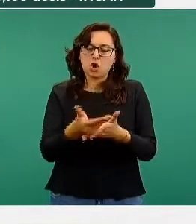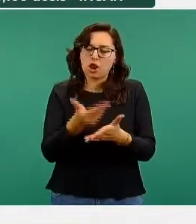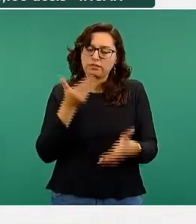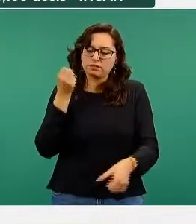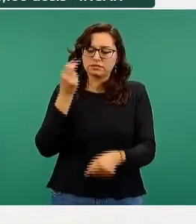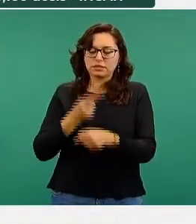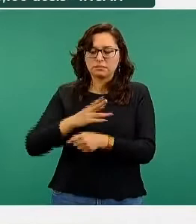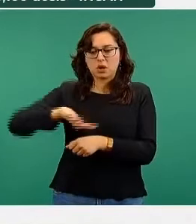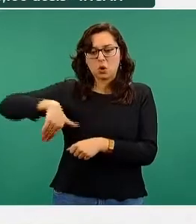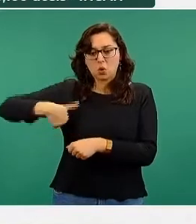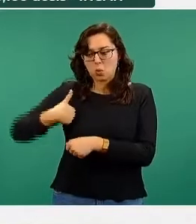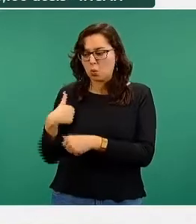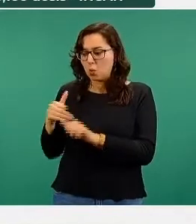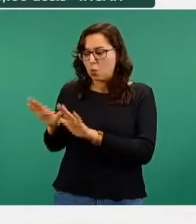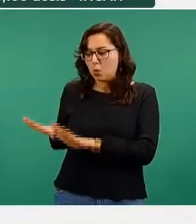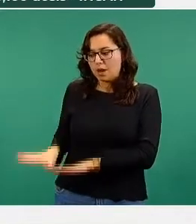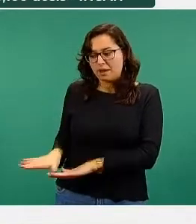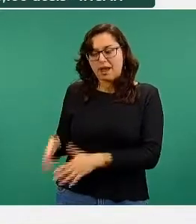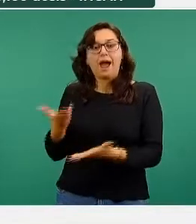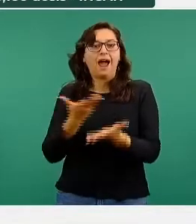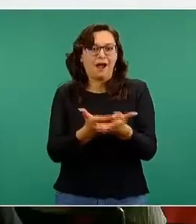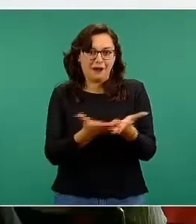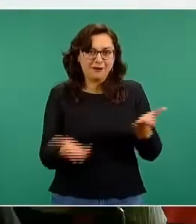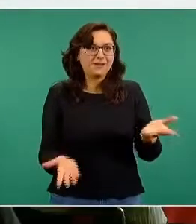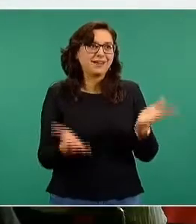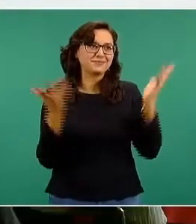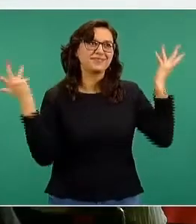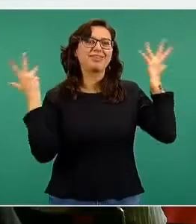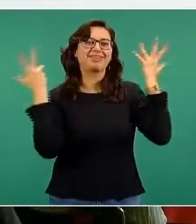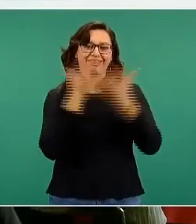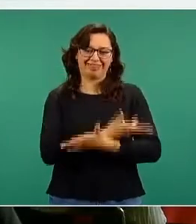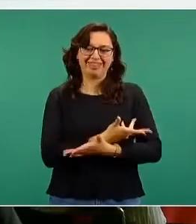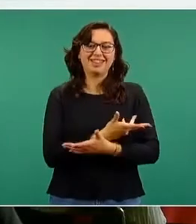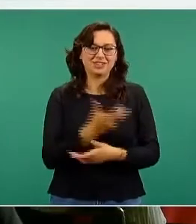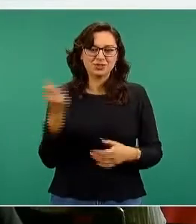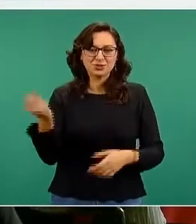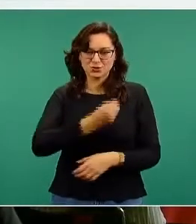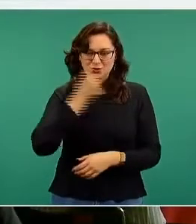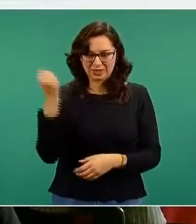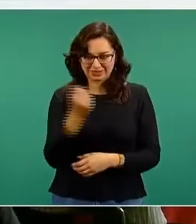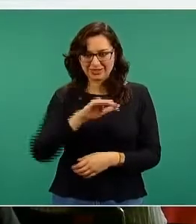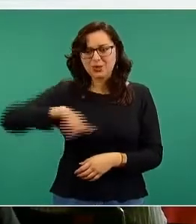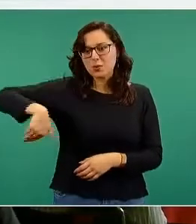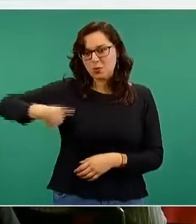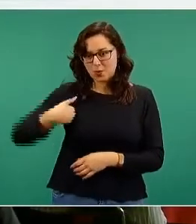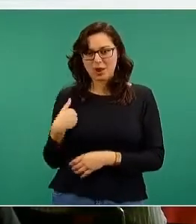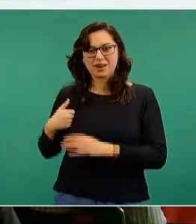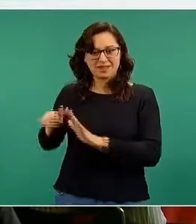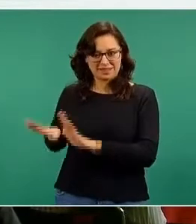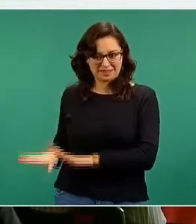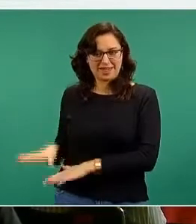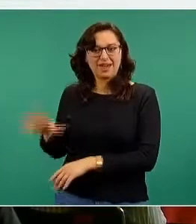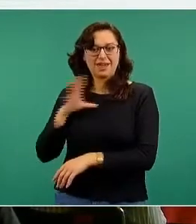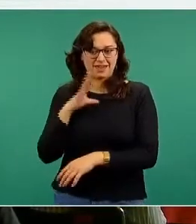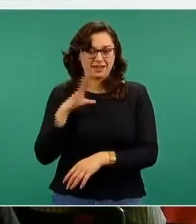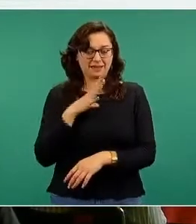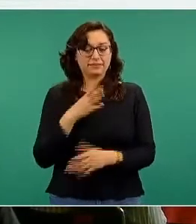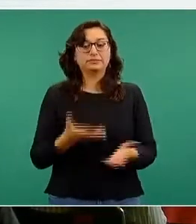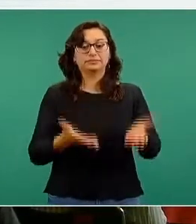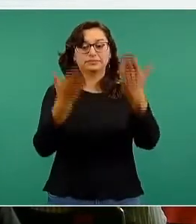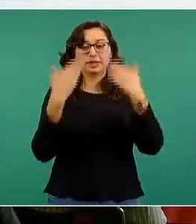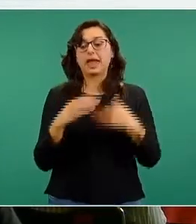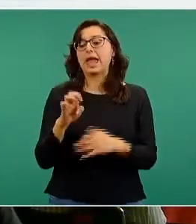provecho haber tenido esa precaución. La siguiente. Y finalmente tenemos los ESAVIS,